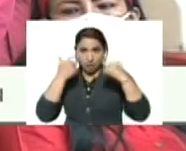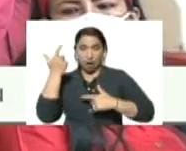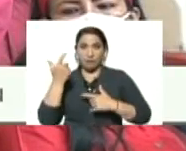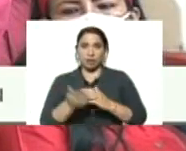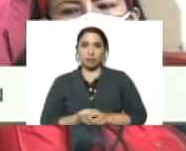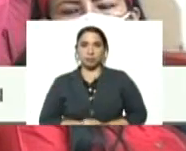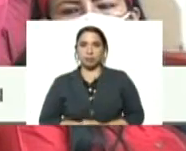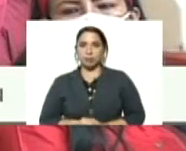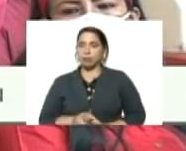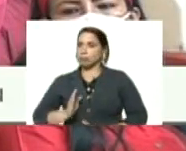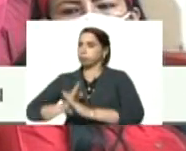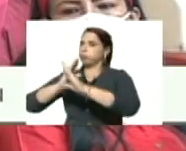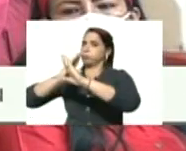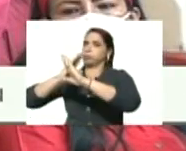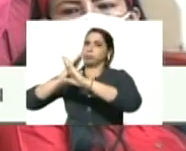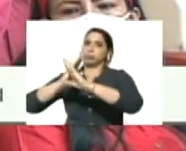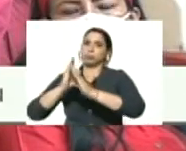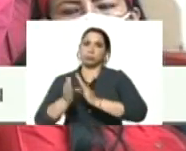y mandó a parar.